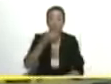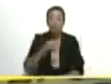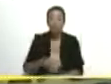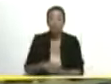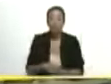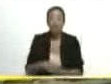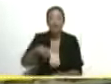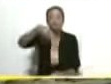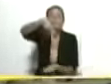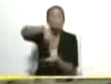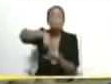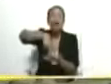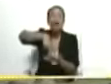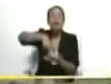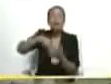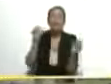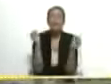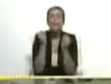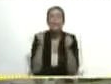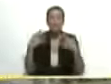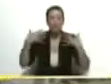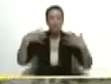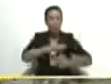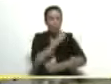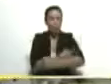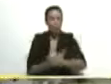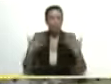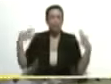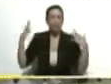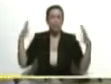Párense y aplaudan para que se les quite el frío.